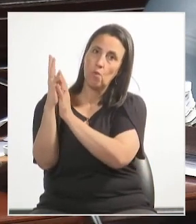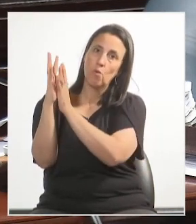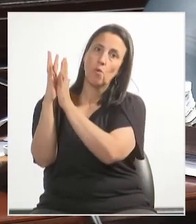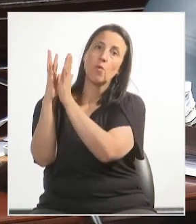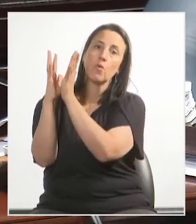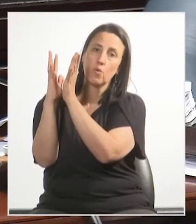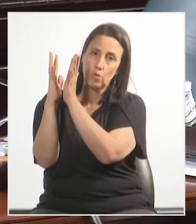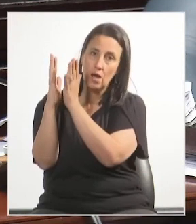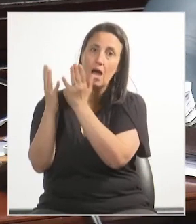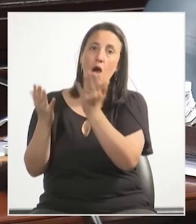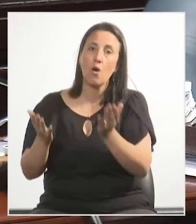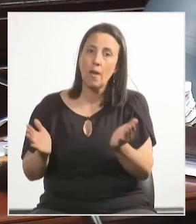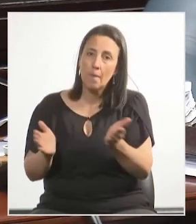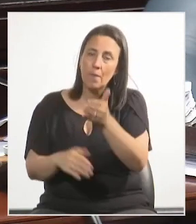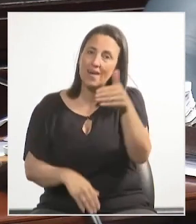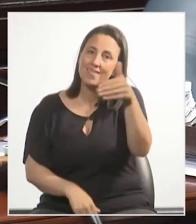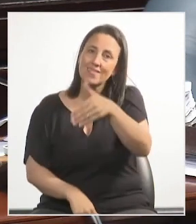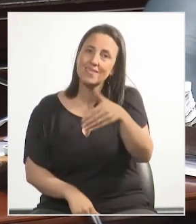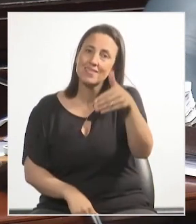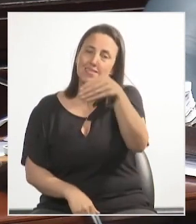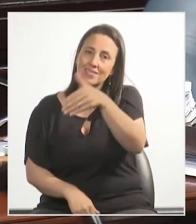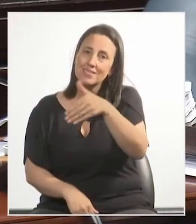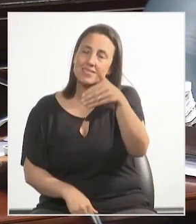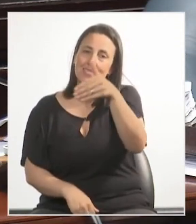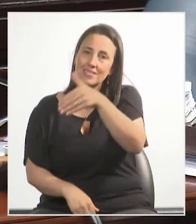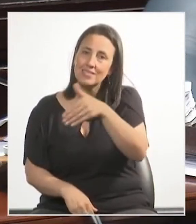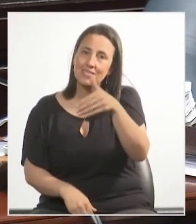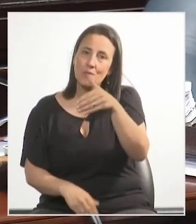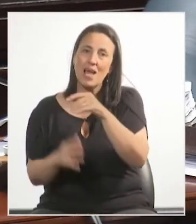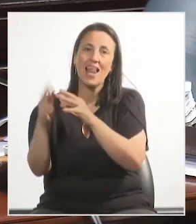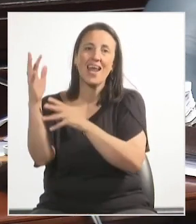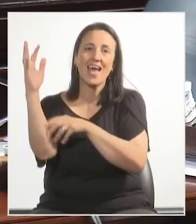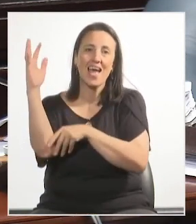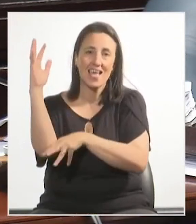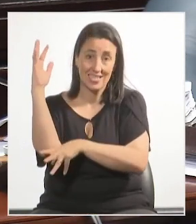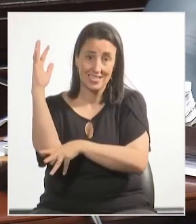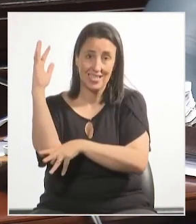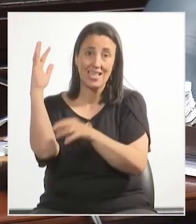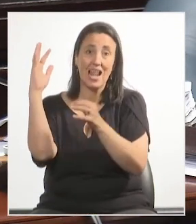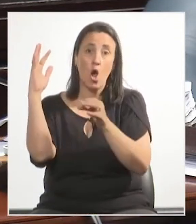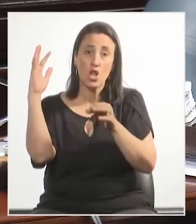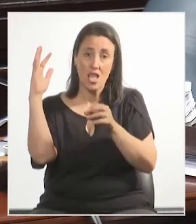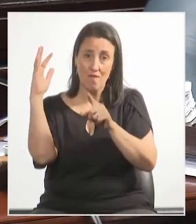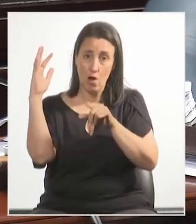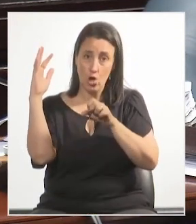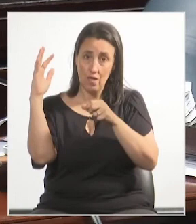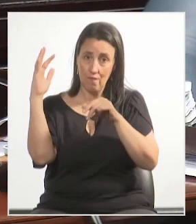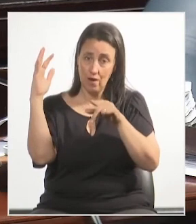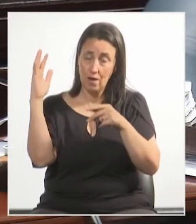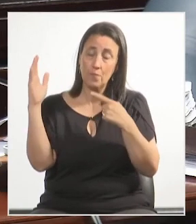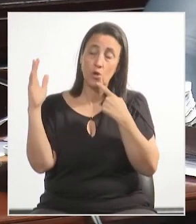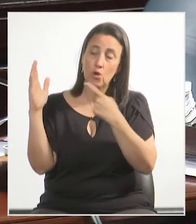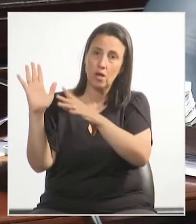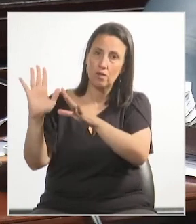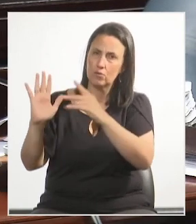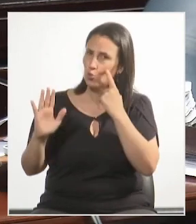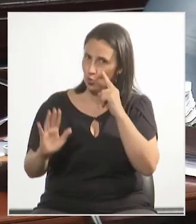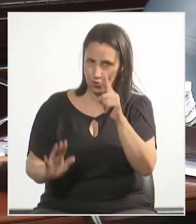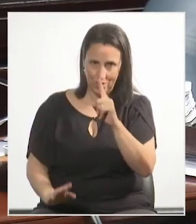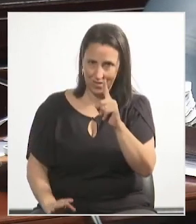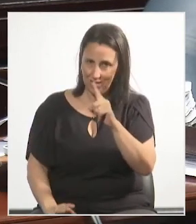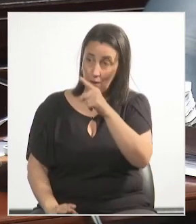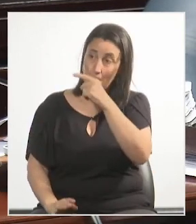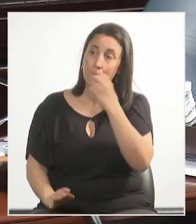Ahora participas de la savia nutritiva de la raíz del olivo. Sin embargo, no te vayas a